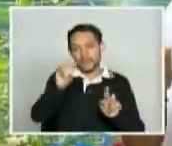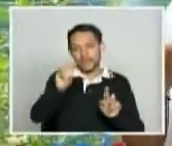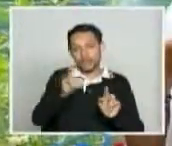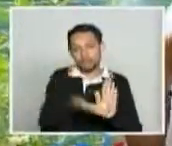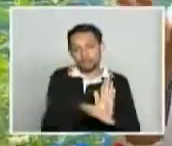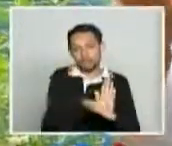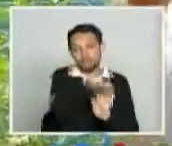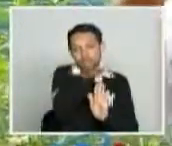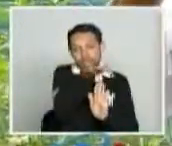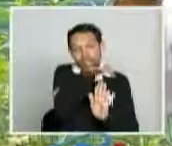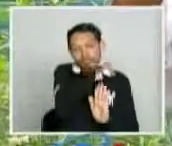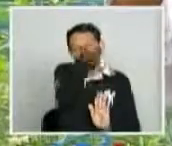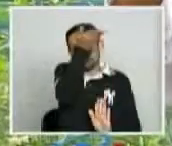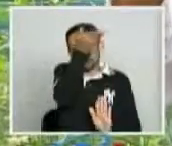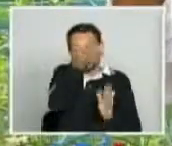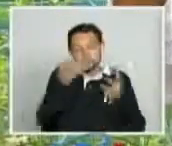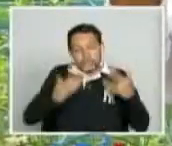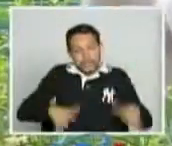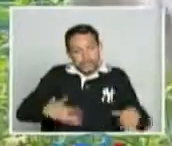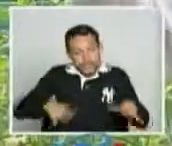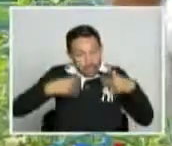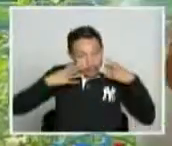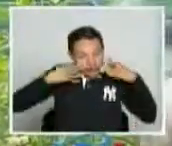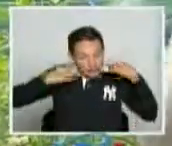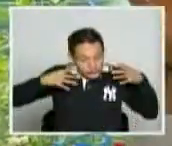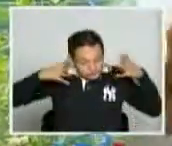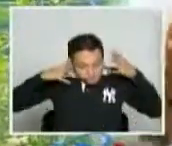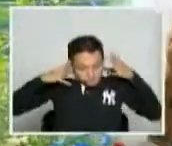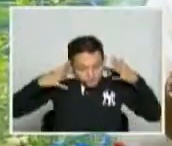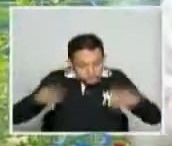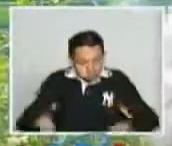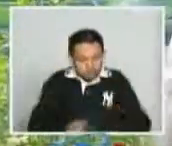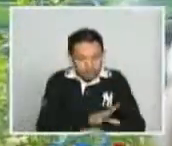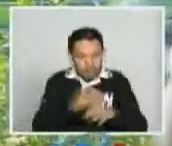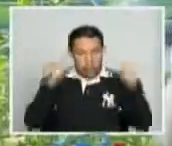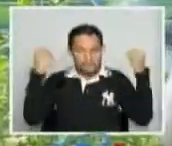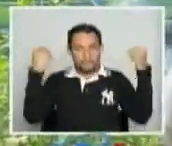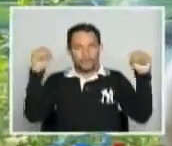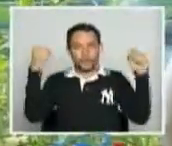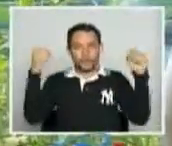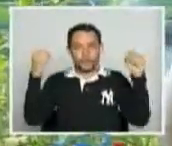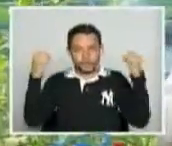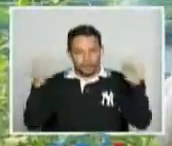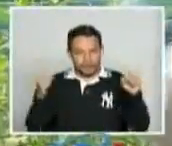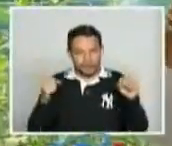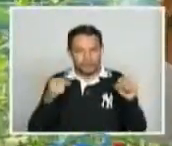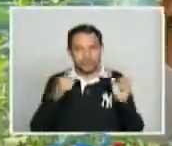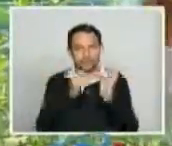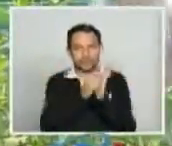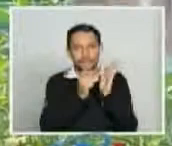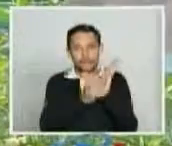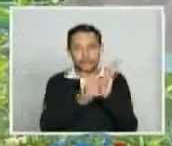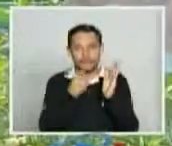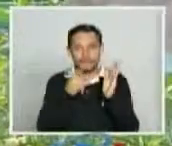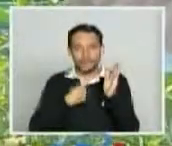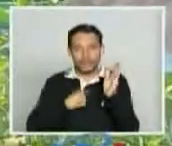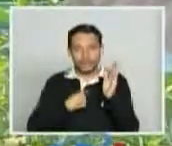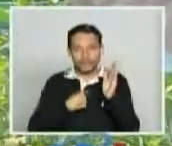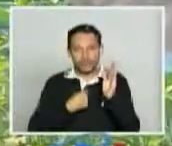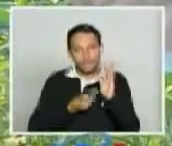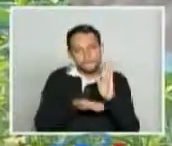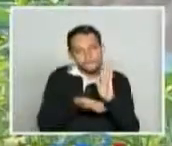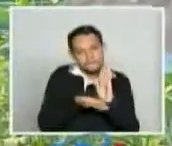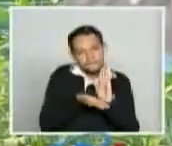aterradoras. Es decir, que son elevadas, porque la gente se confunde mucho y dice, pero si me sale en el laboratorio que están muy